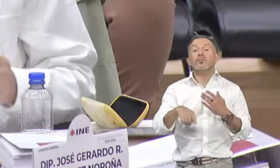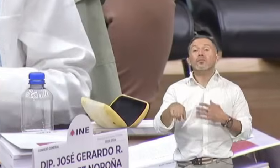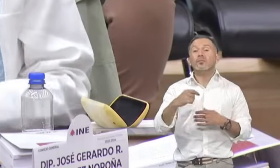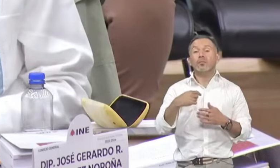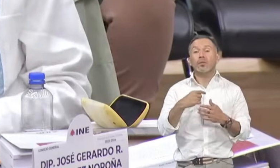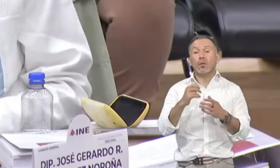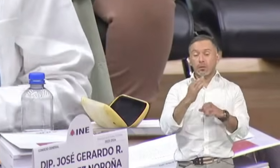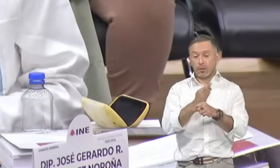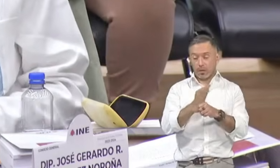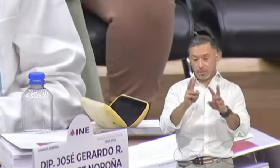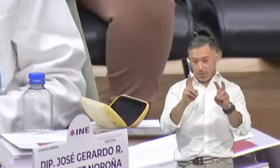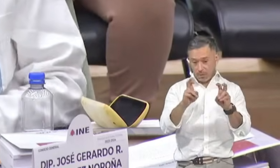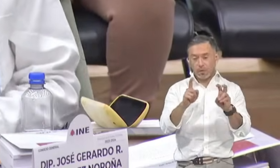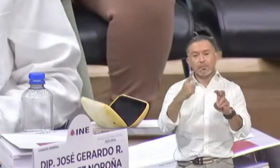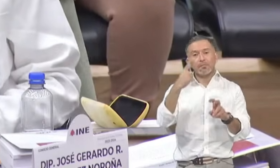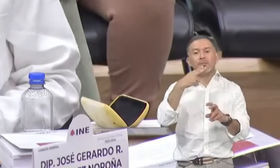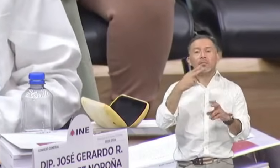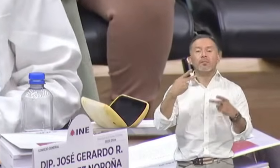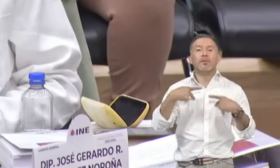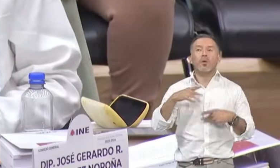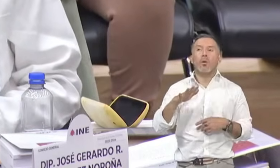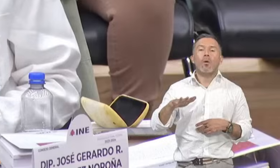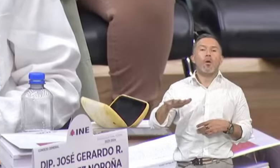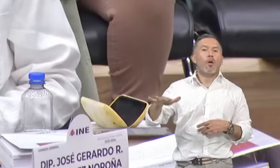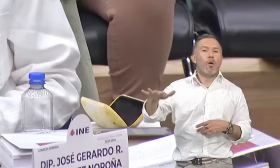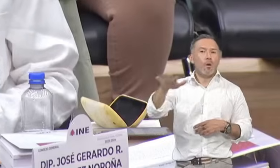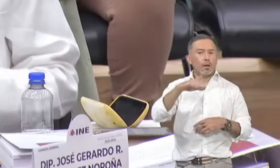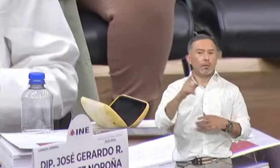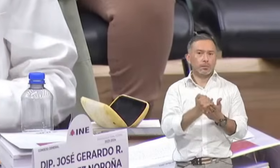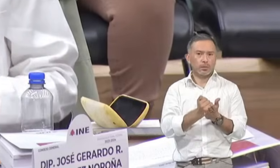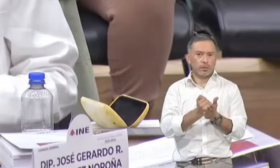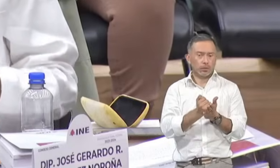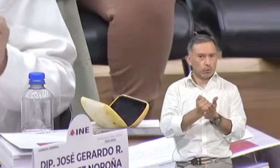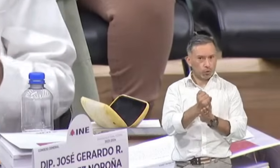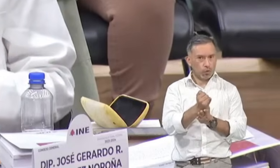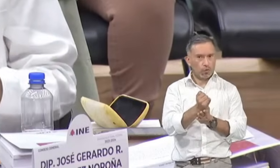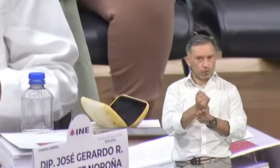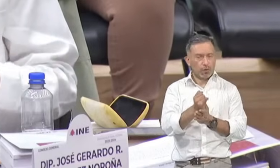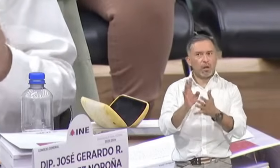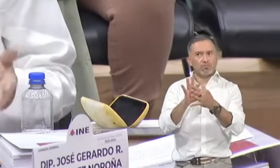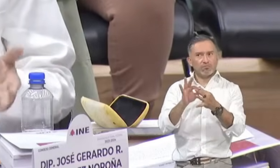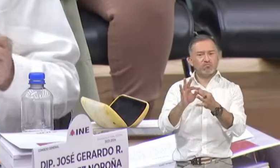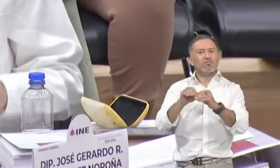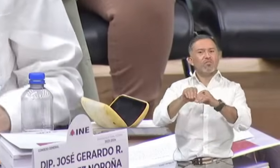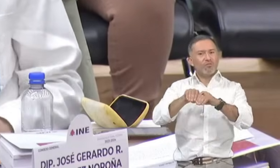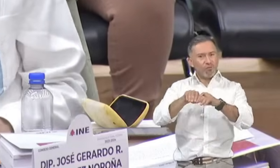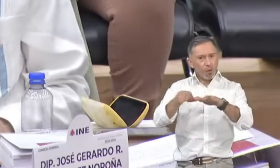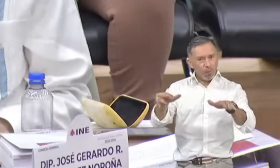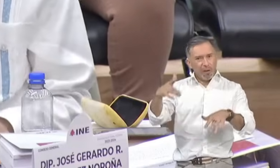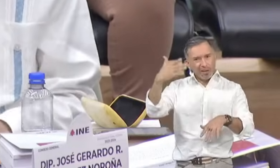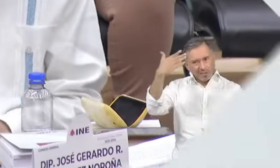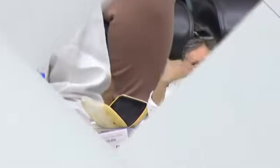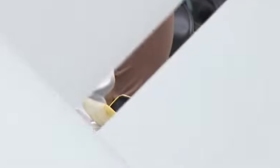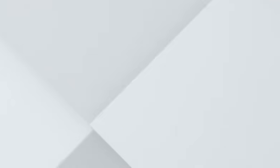que ayuda a que la población pueda tomar su decisión informada, consistente y consecuente.